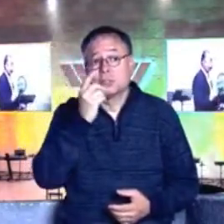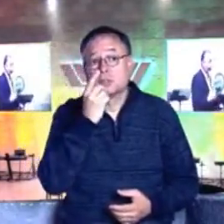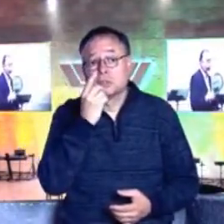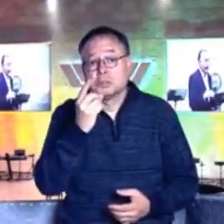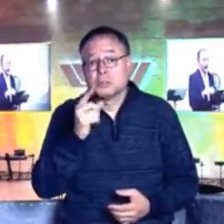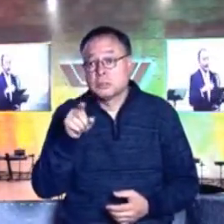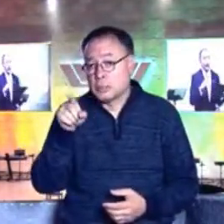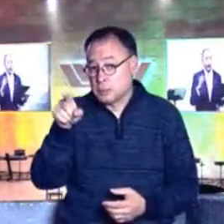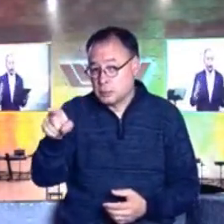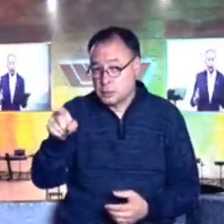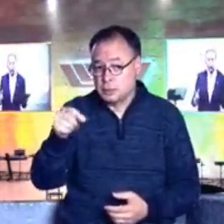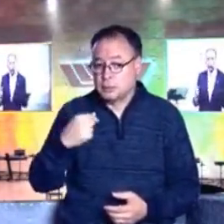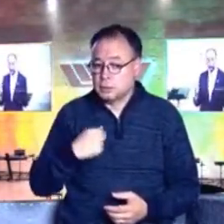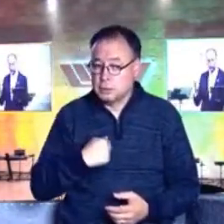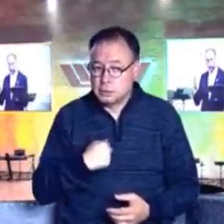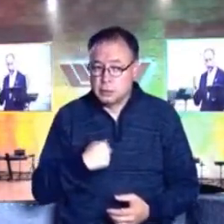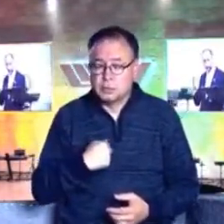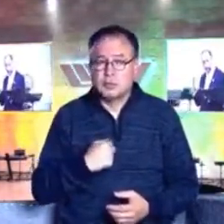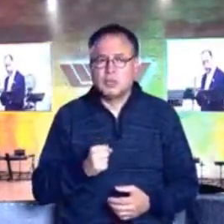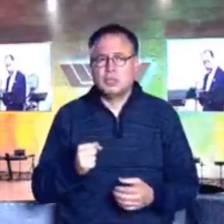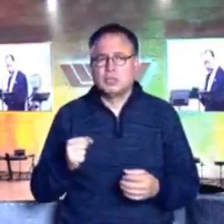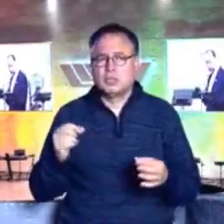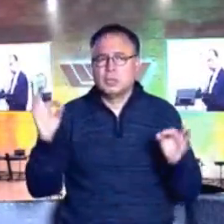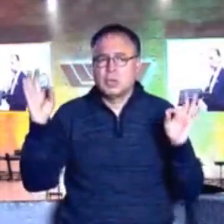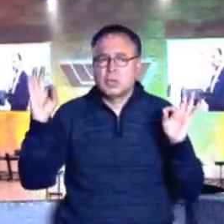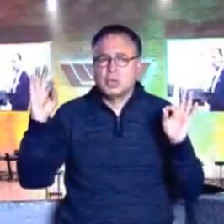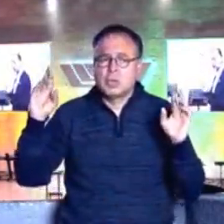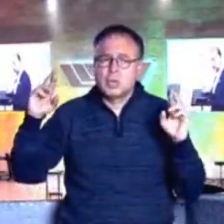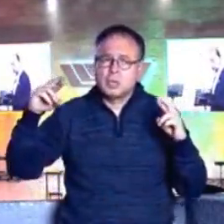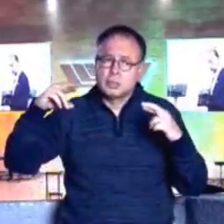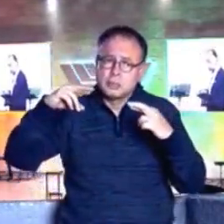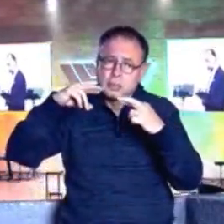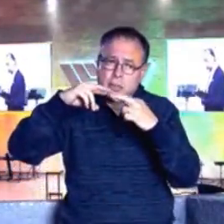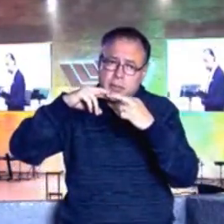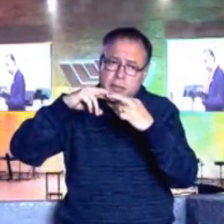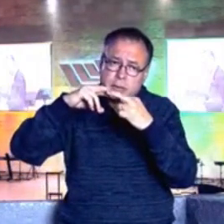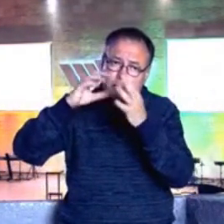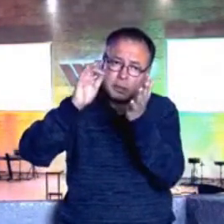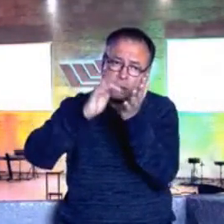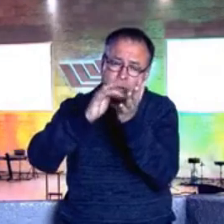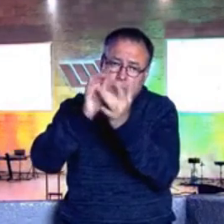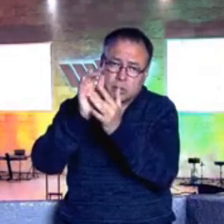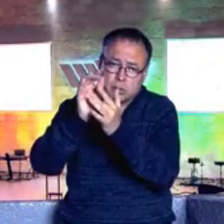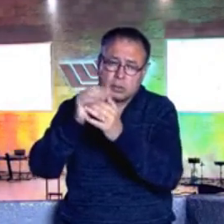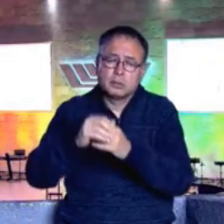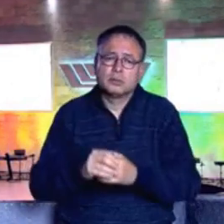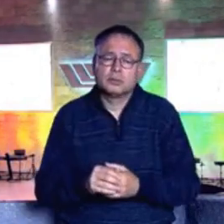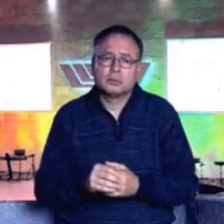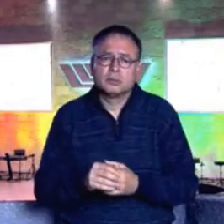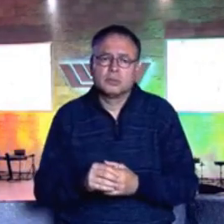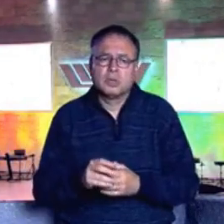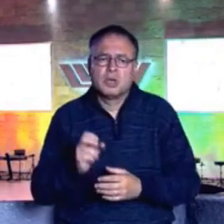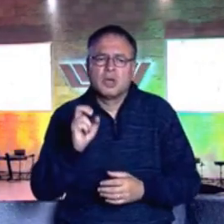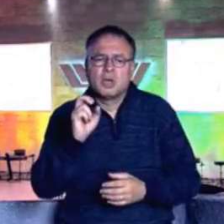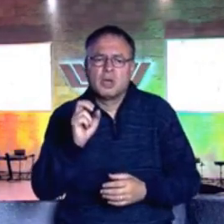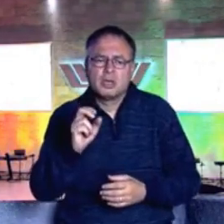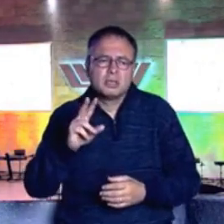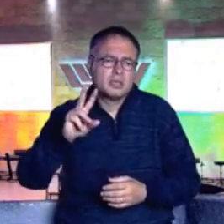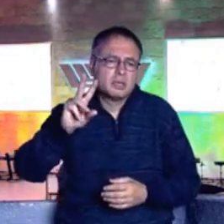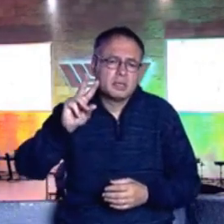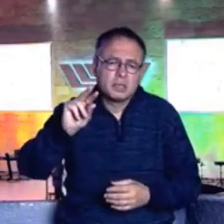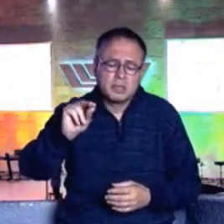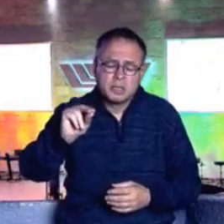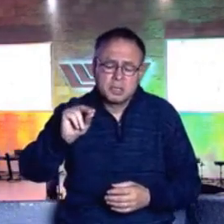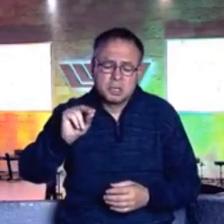mí en relación con Jesús romanos 832 el que no escatimó ni a su propio